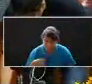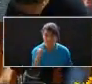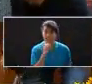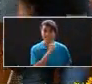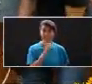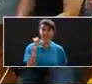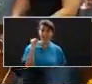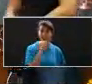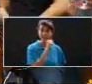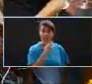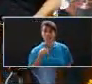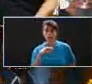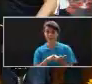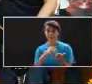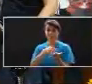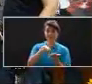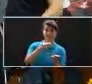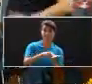Yo cantaré,